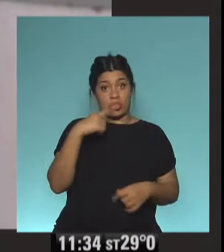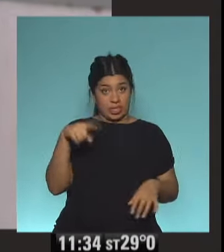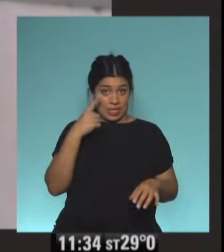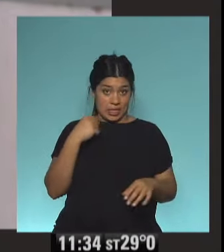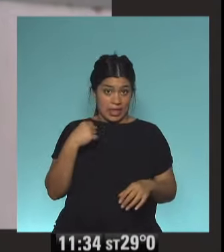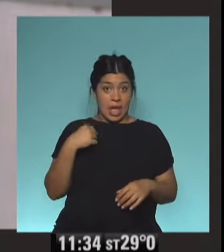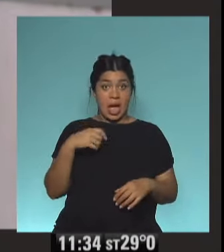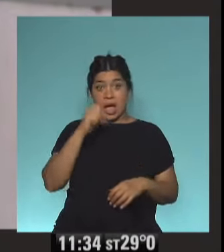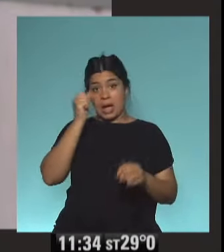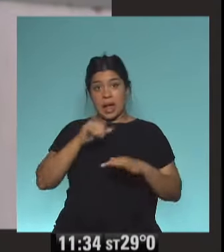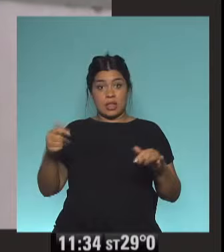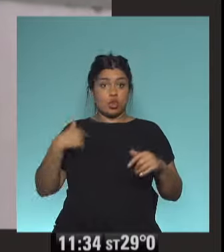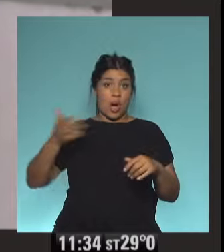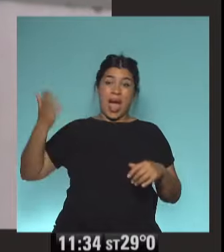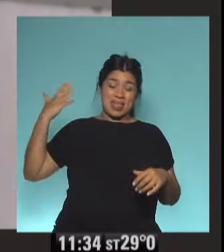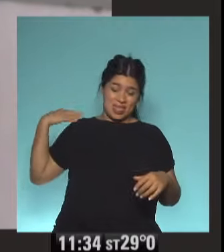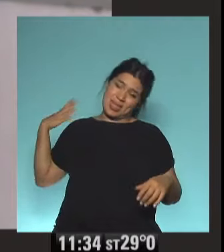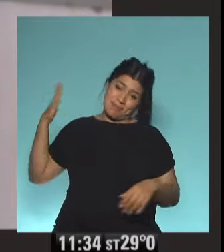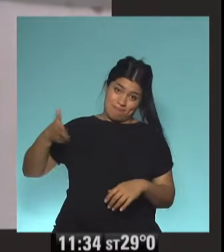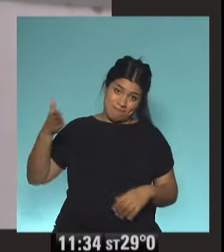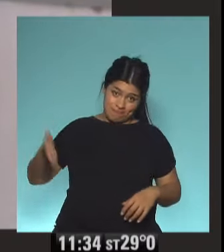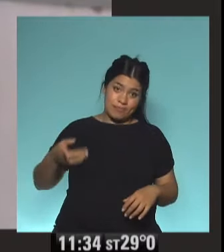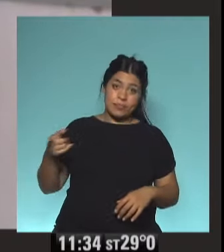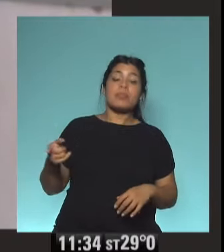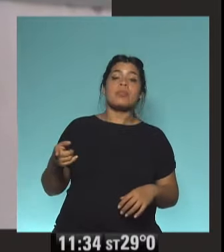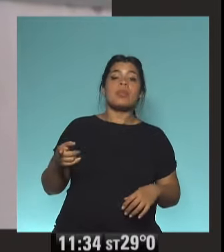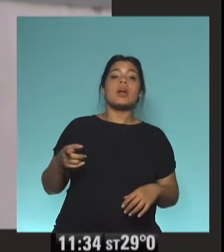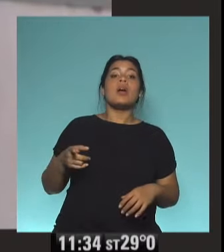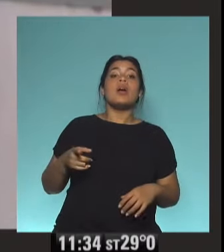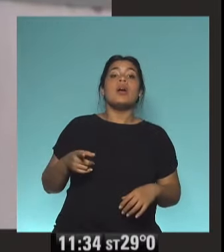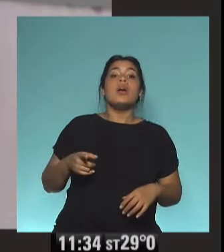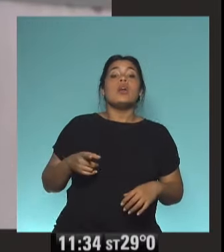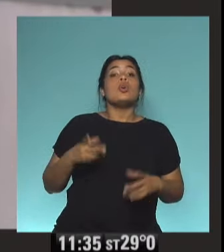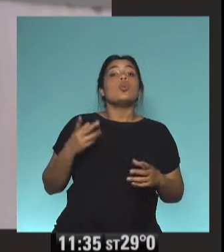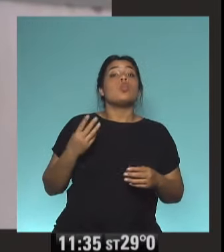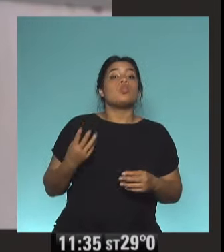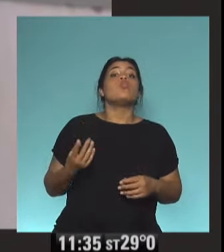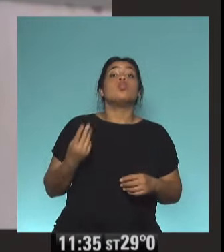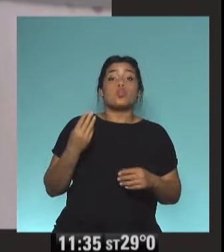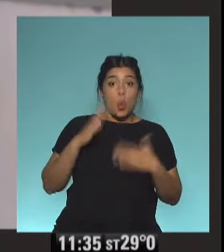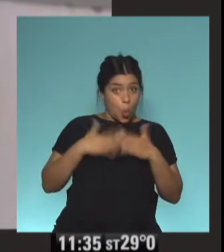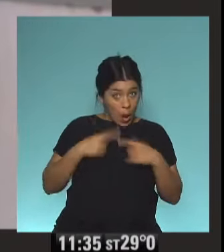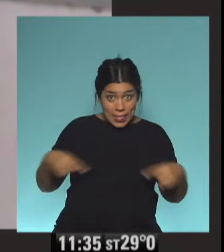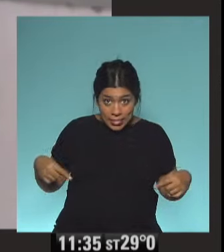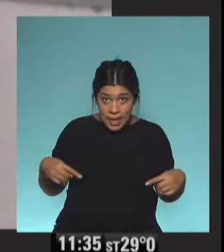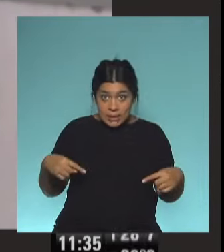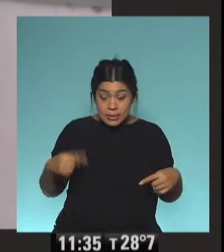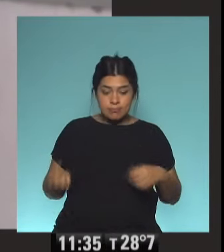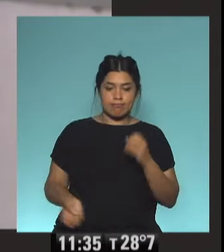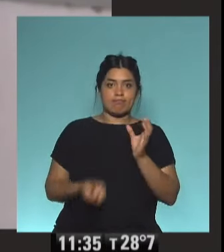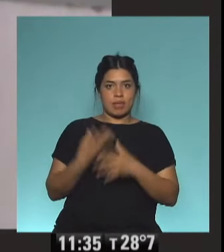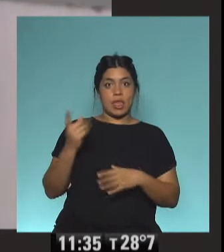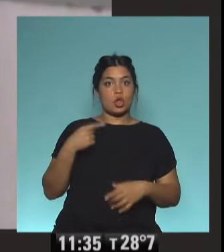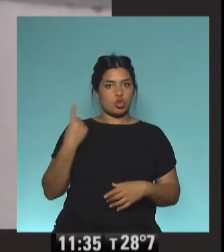el jardín que yo iba, hacíamos como muchos juguetes de para embocar.